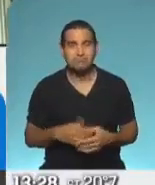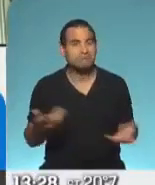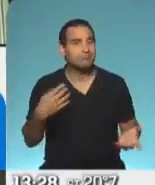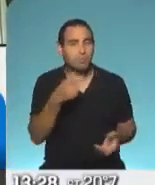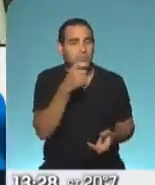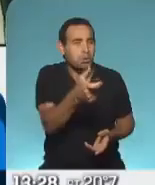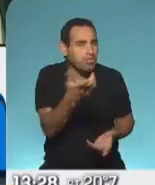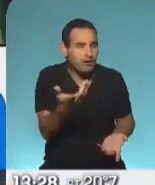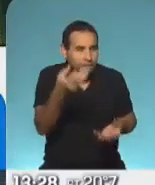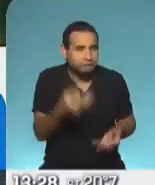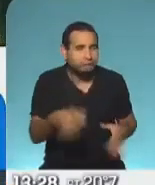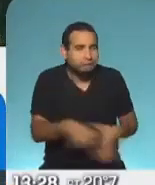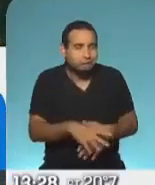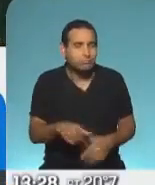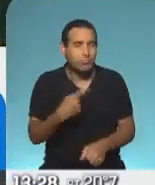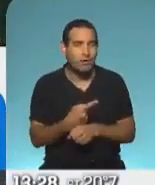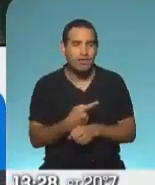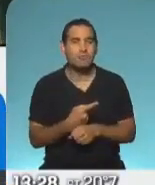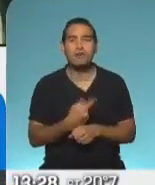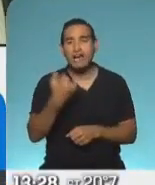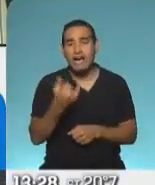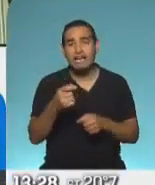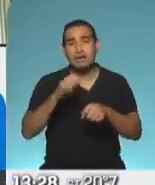no puedo contestarle eso porque tenemos antecedentes de epidemias que se han extinguido.